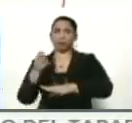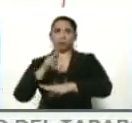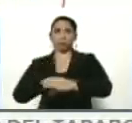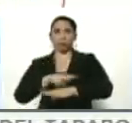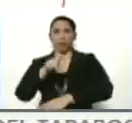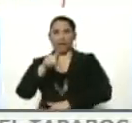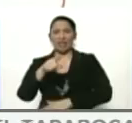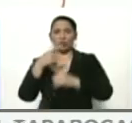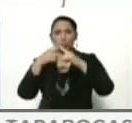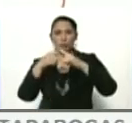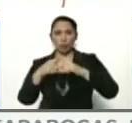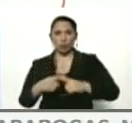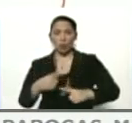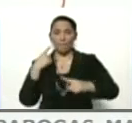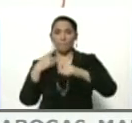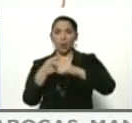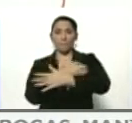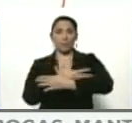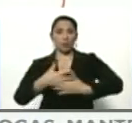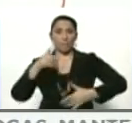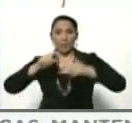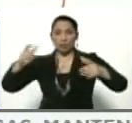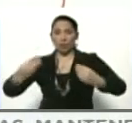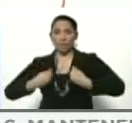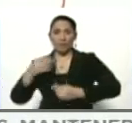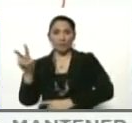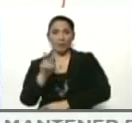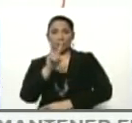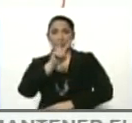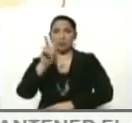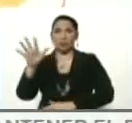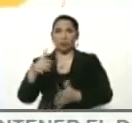nos da una tasa por millón de habitantes de